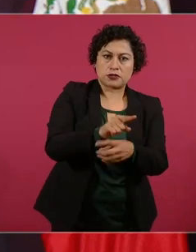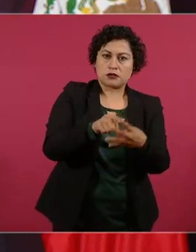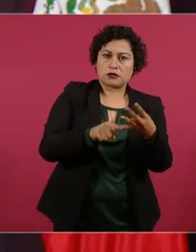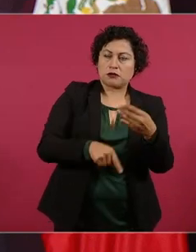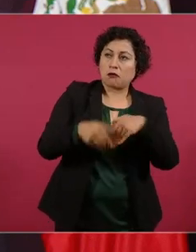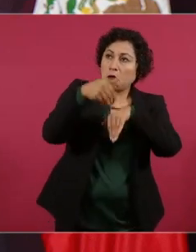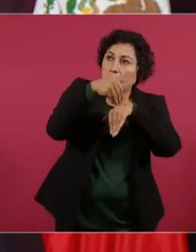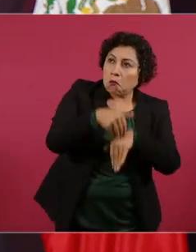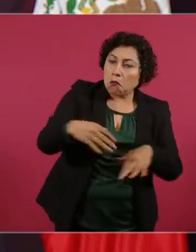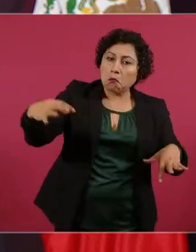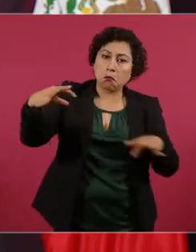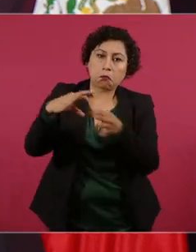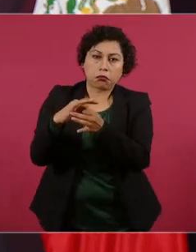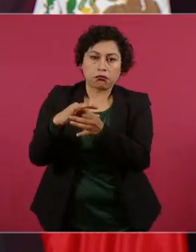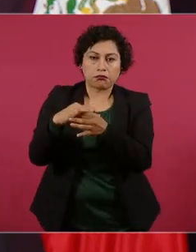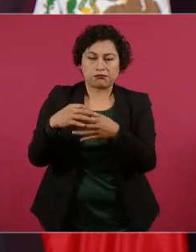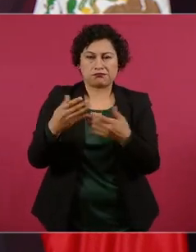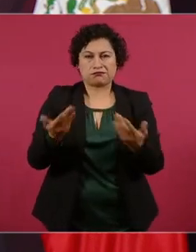que